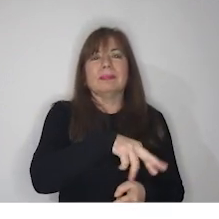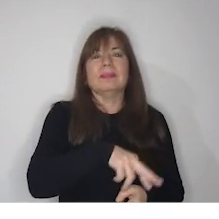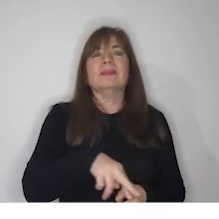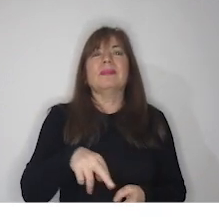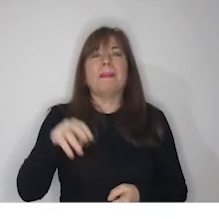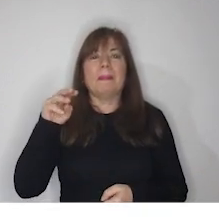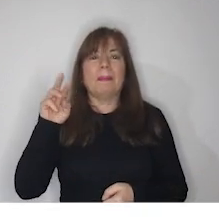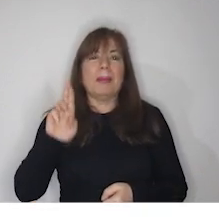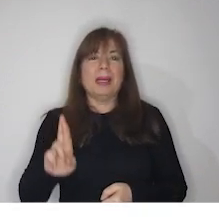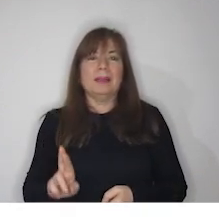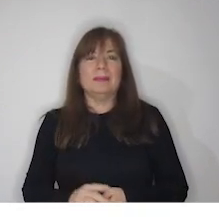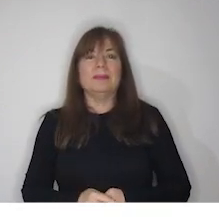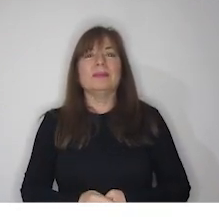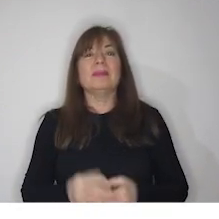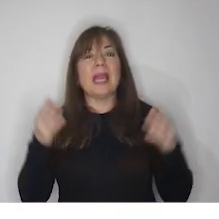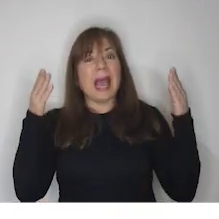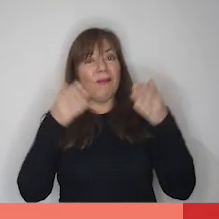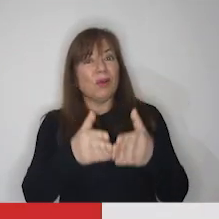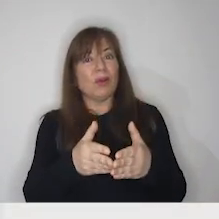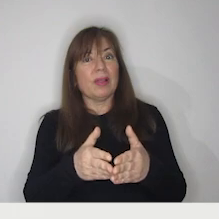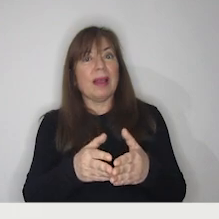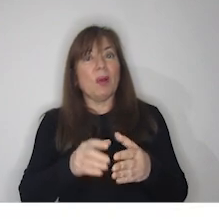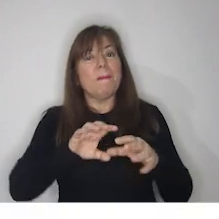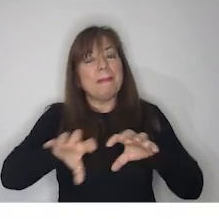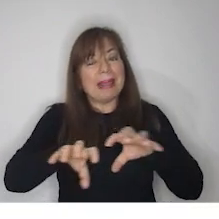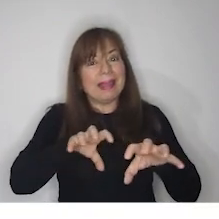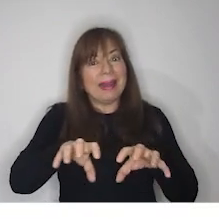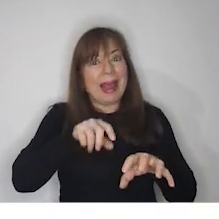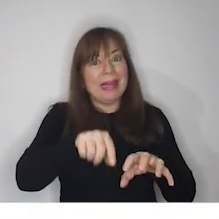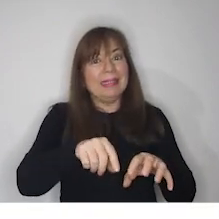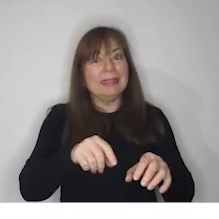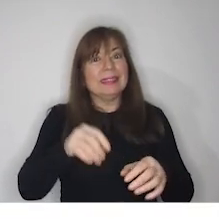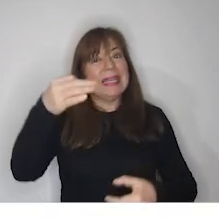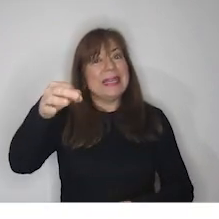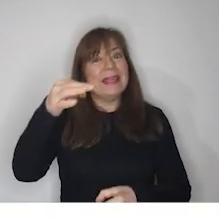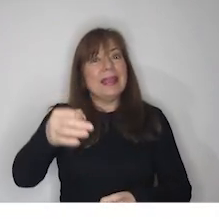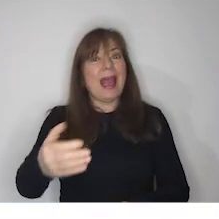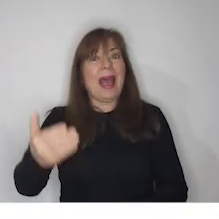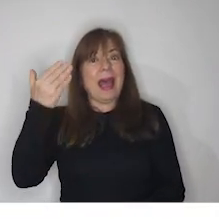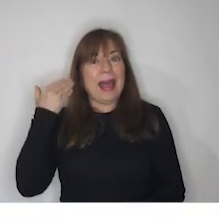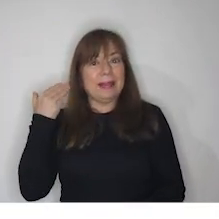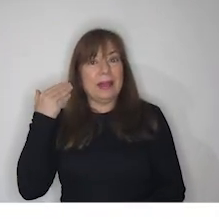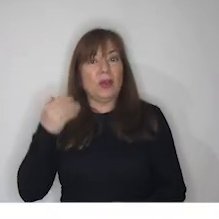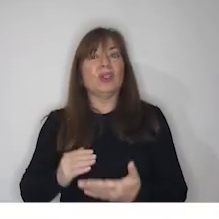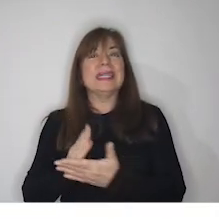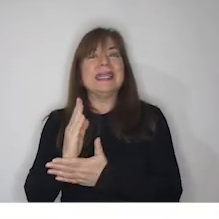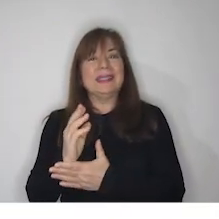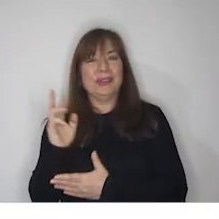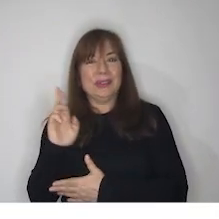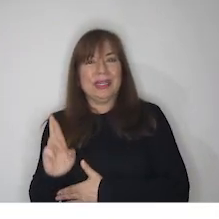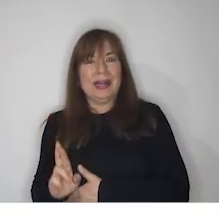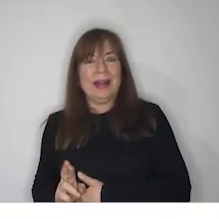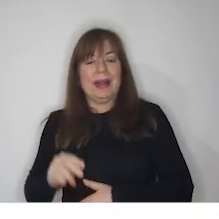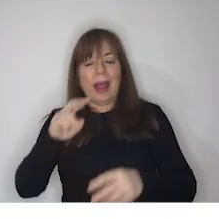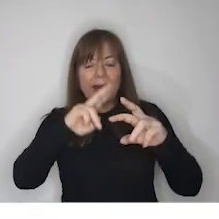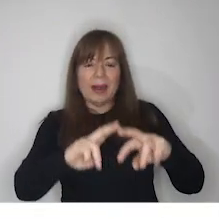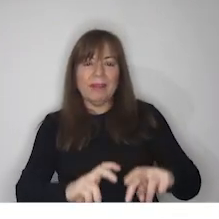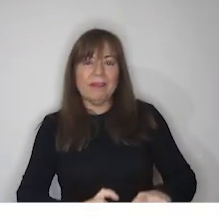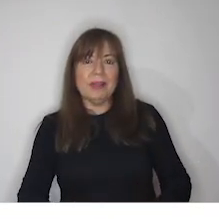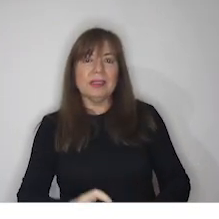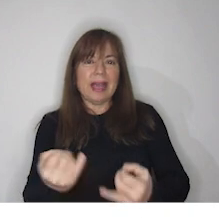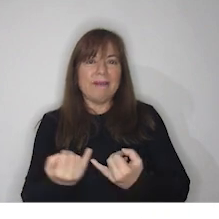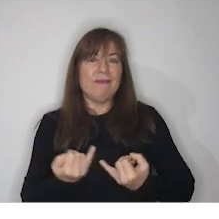frecuente durante la menstruación. Abordamos estos insumos y materiales en la guía anterior, Menarquía. Te